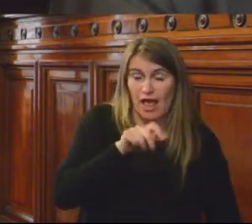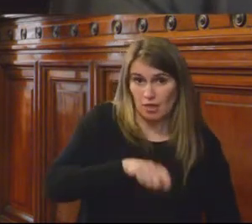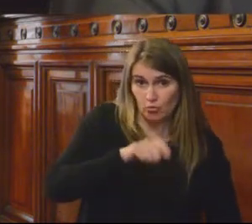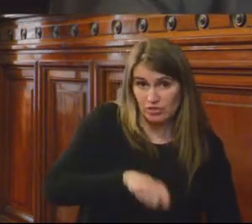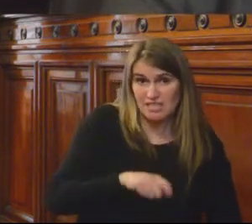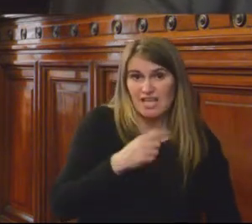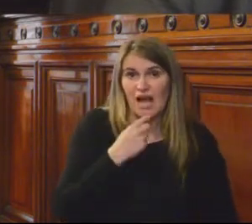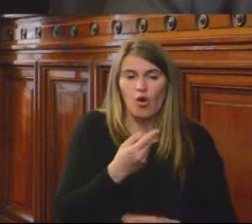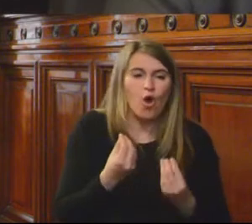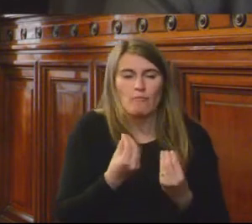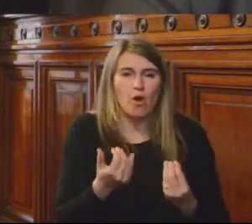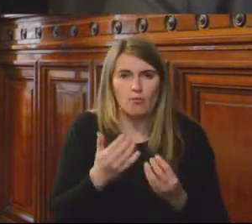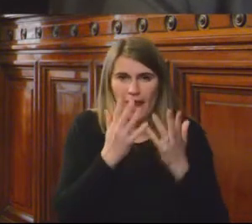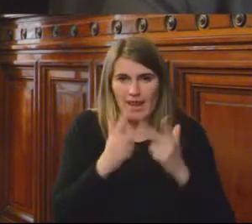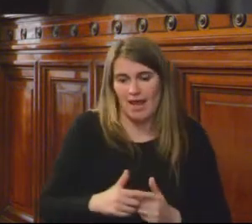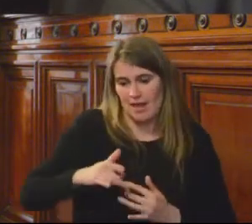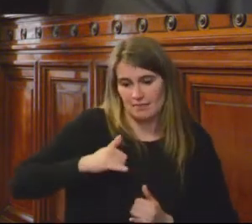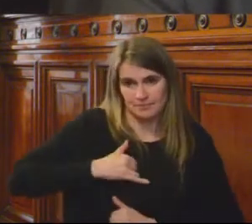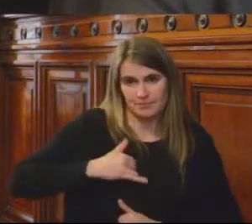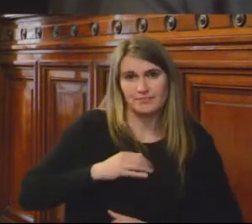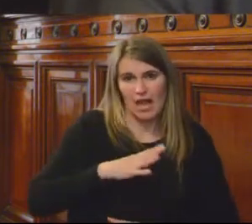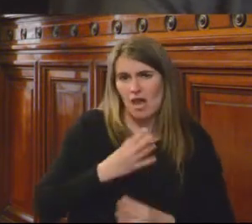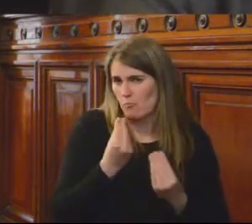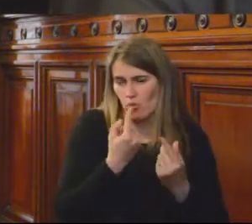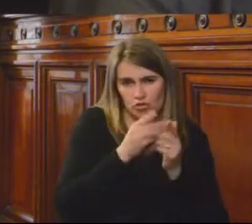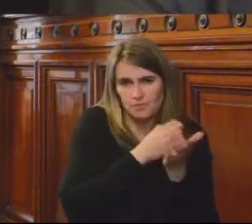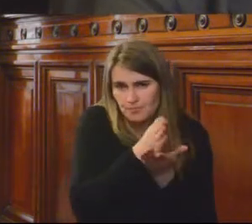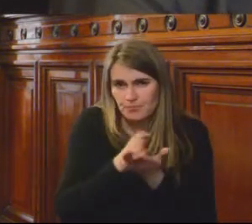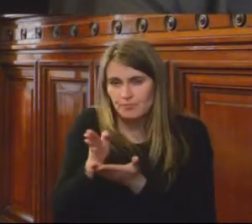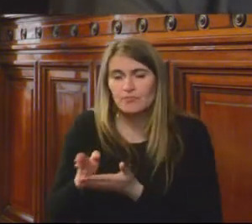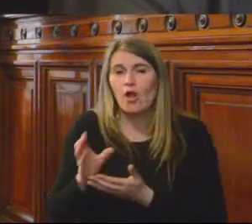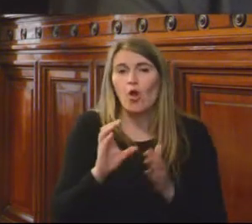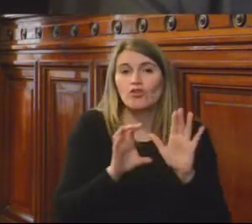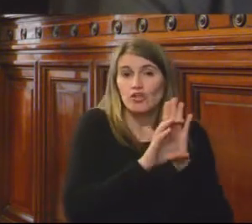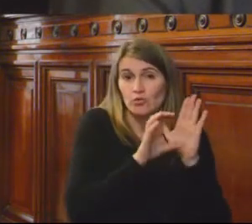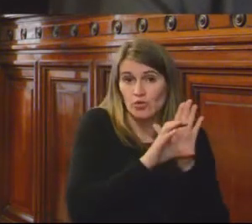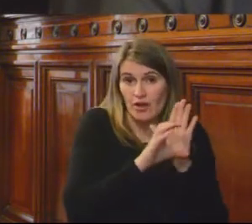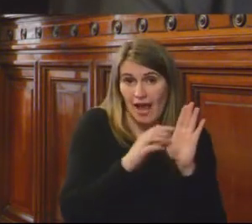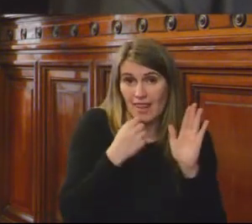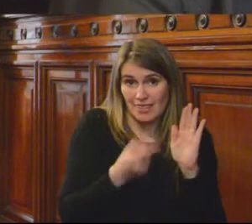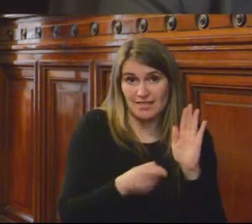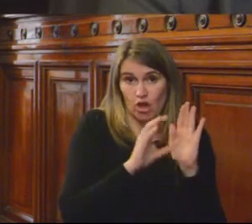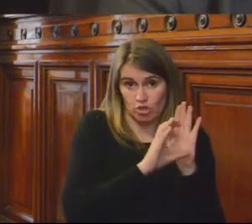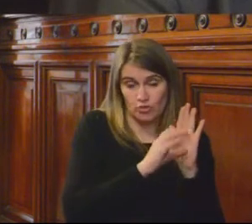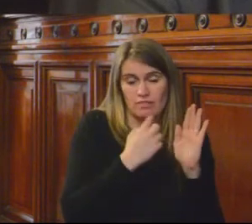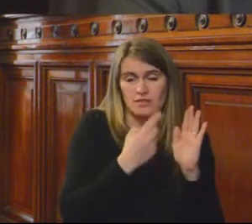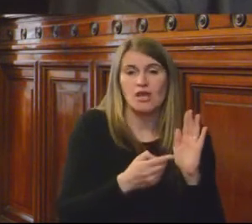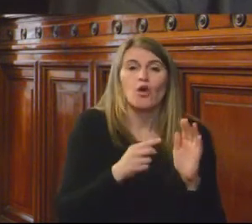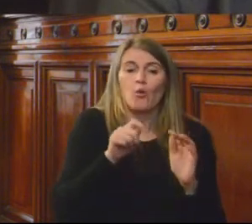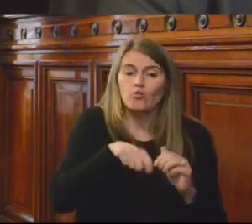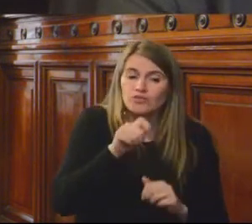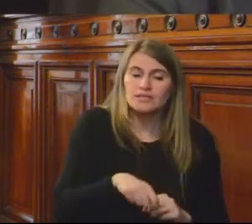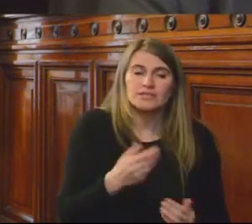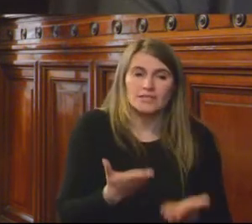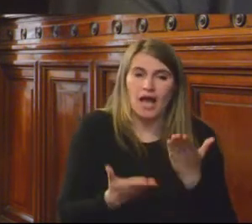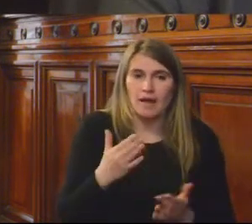militar, encontramos que hay varias sentencias de la Sala Penal, incluso de la Sala Constitucional, que dicen textualmente que la justicia militar solo puede aplicarse